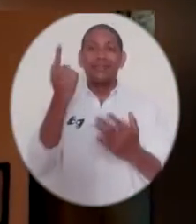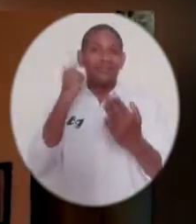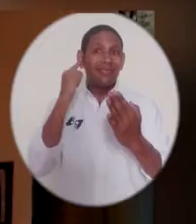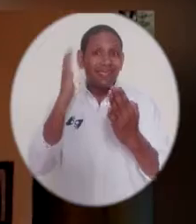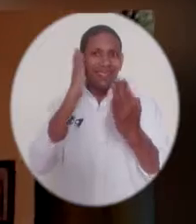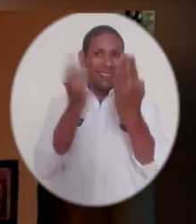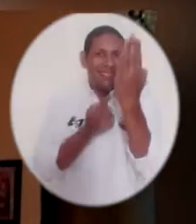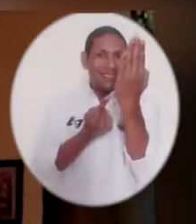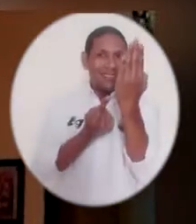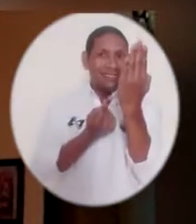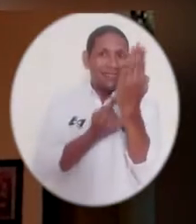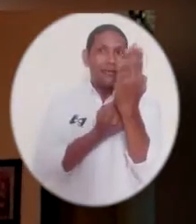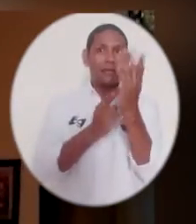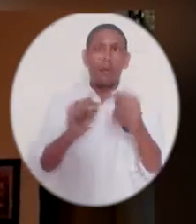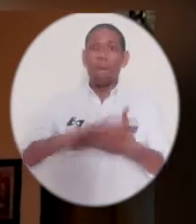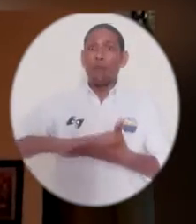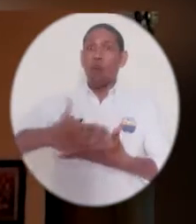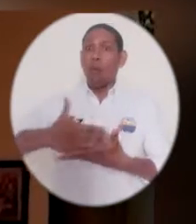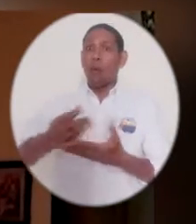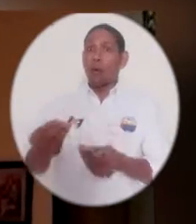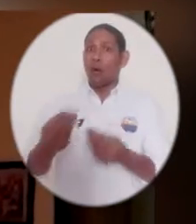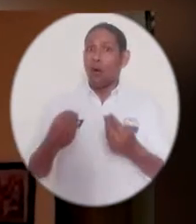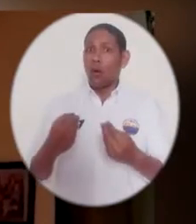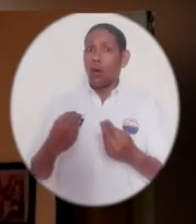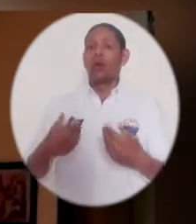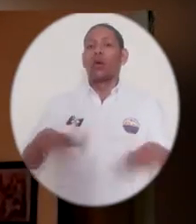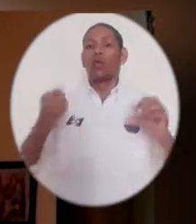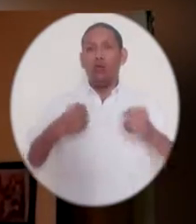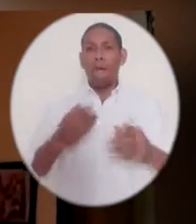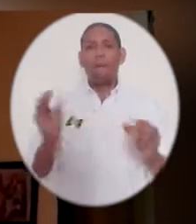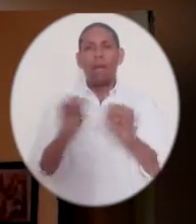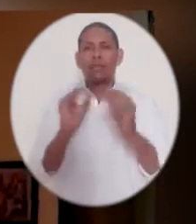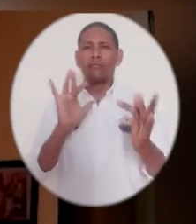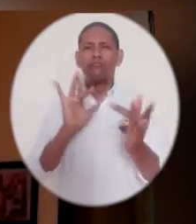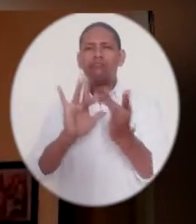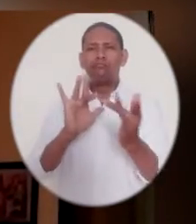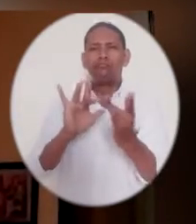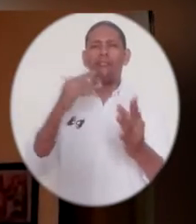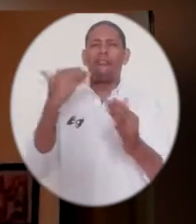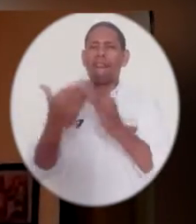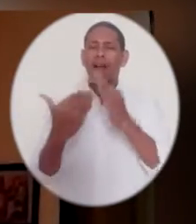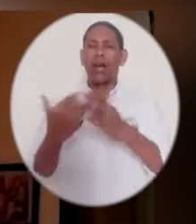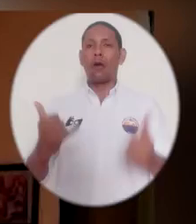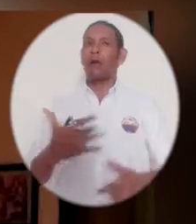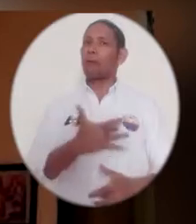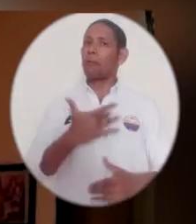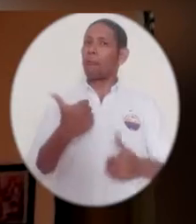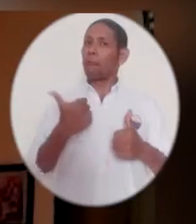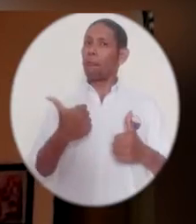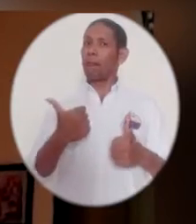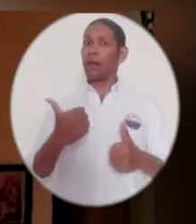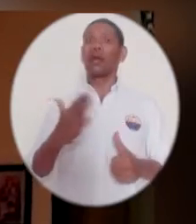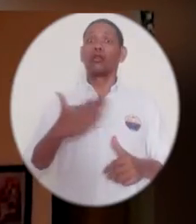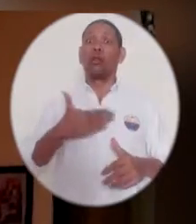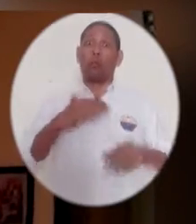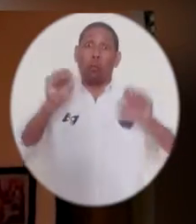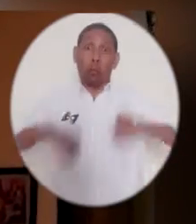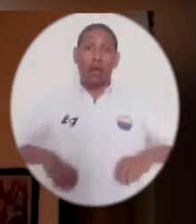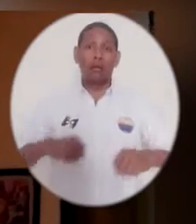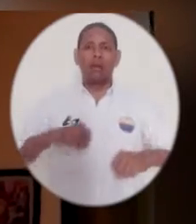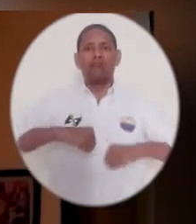SIM card y un computador para que a mí se me facilite más mi conectividad. Me siento bastante conforme porque de esta manera podré